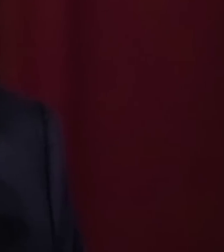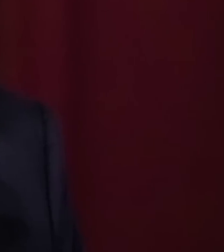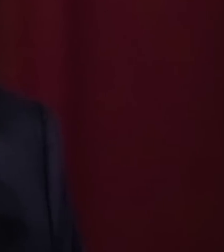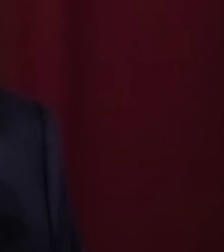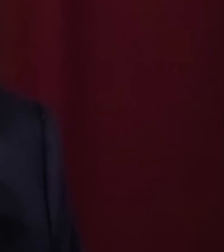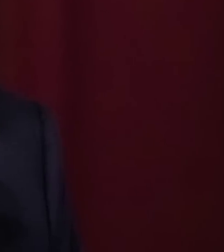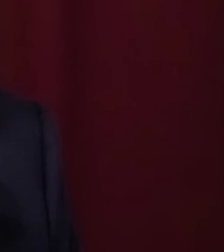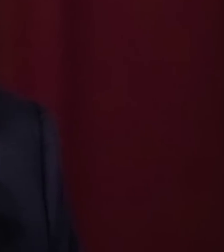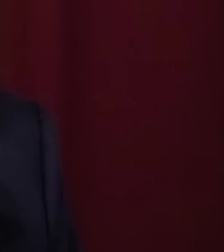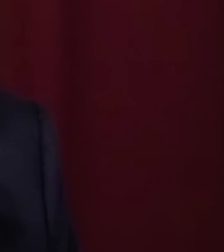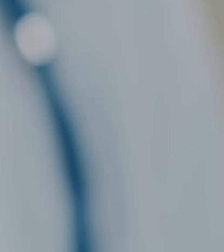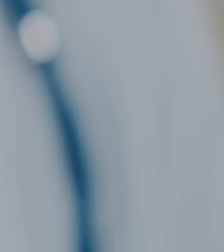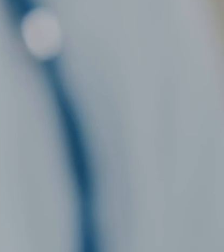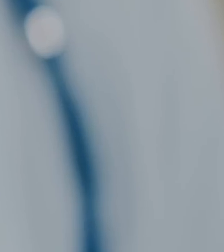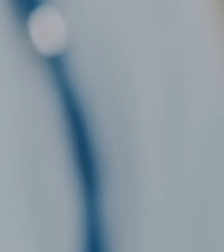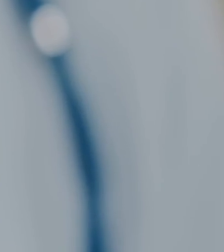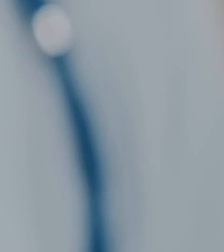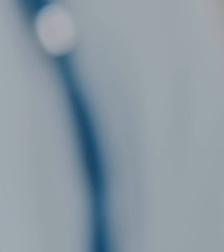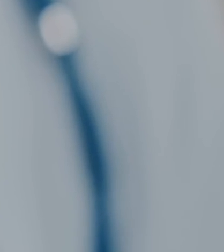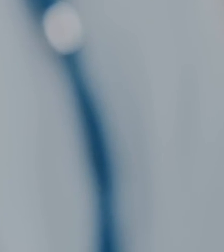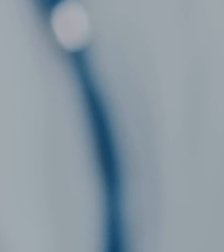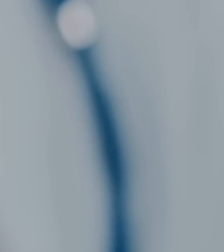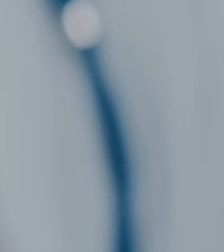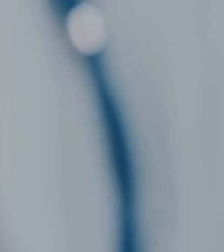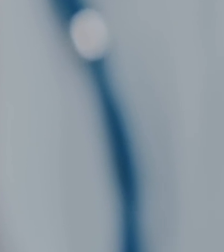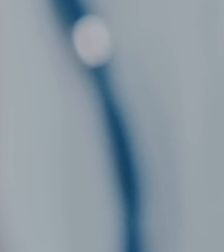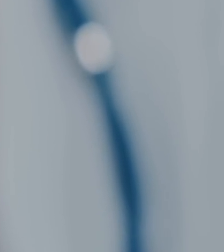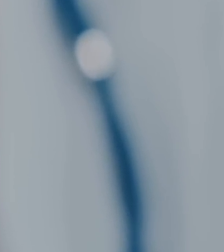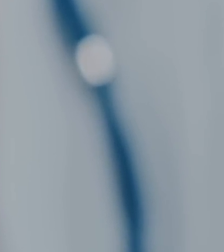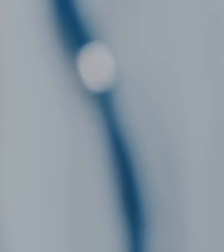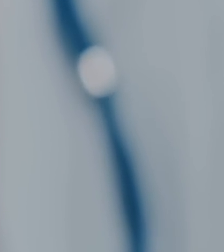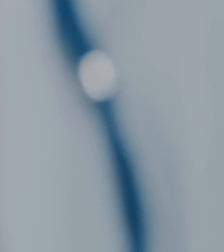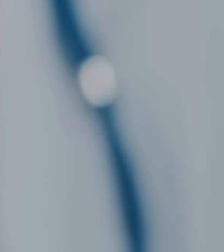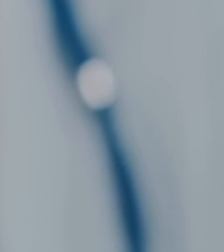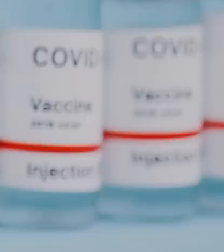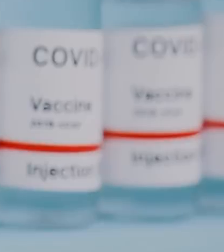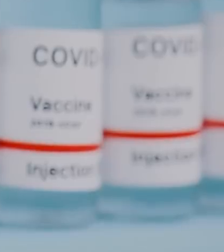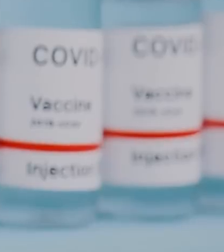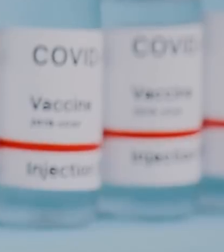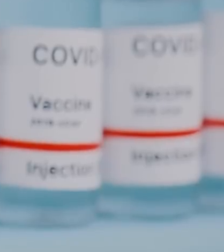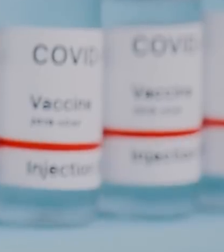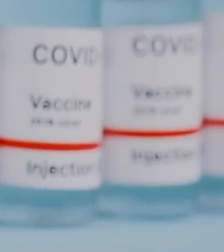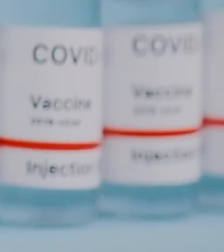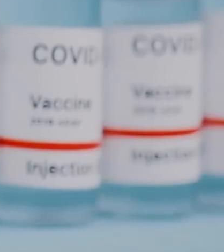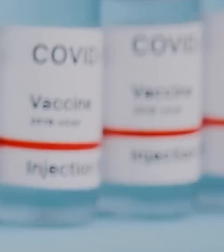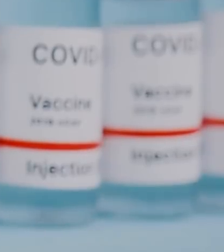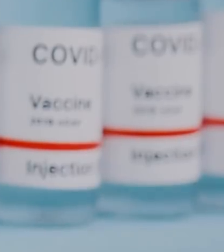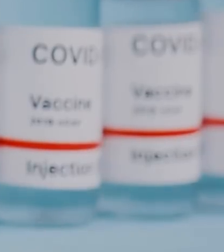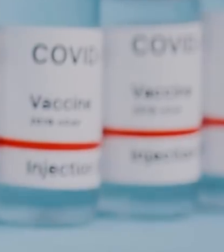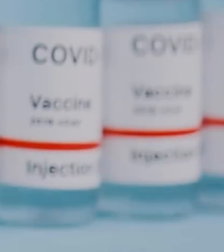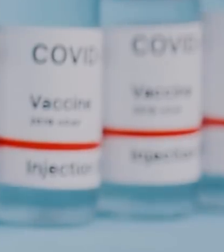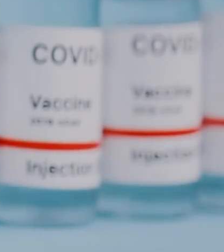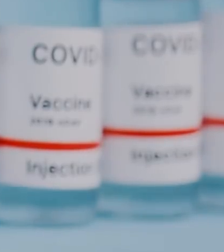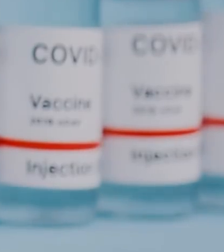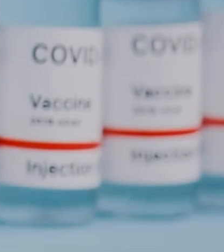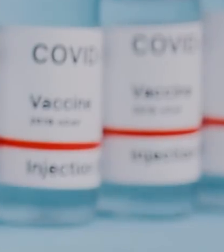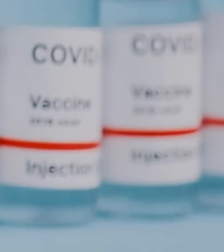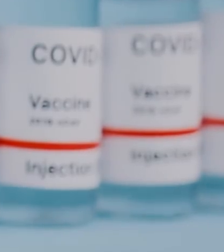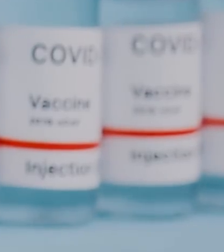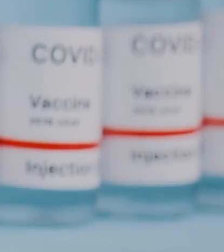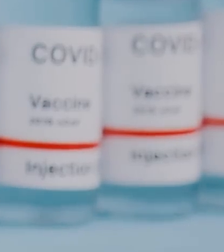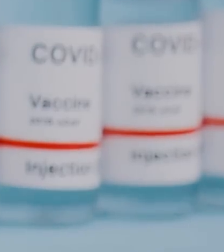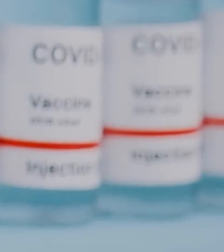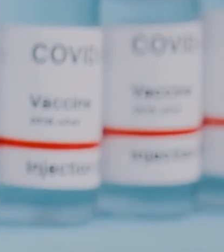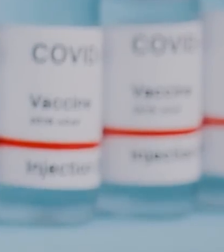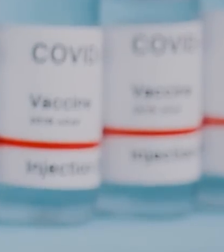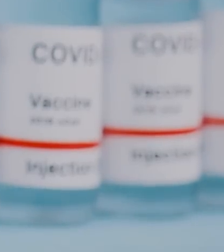el presidente López Obrador habló sobre la vacuna patria y sobre que existe un sesgo en la percepción de la efectividad de las vacunas,